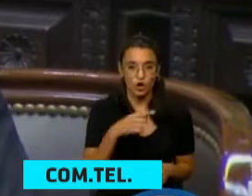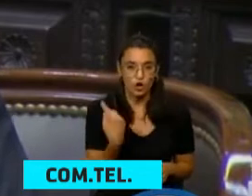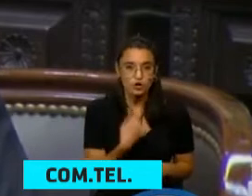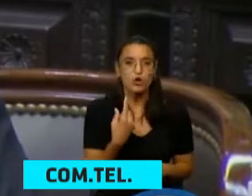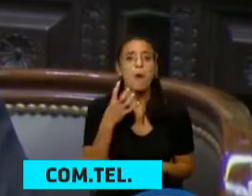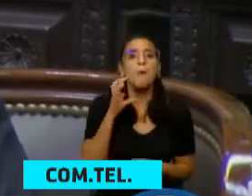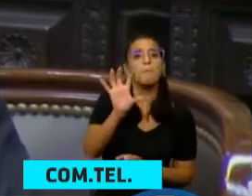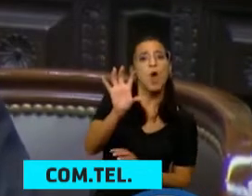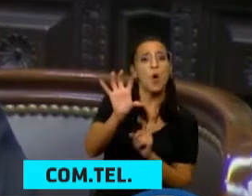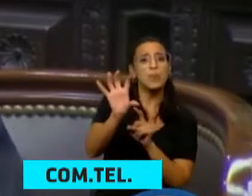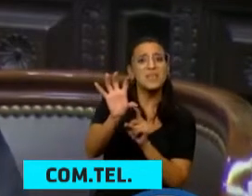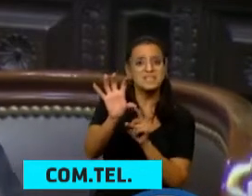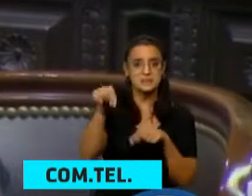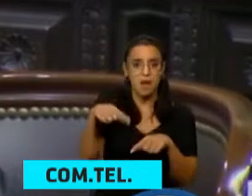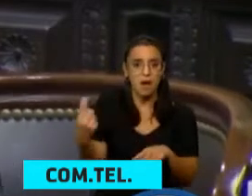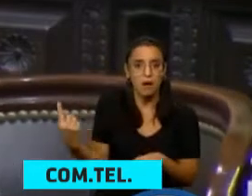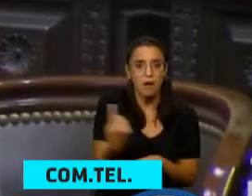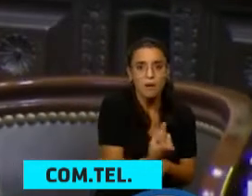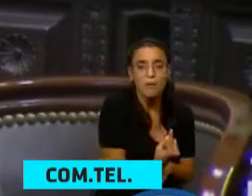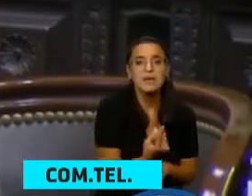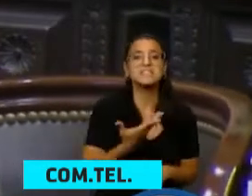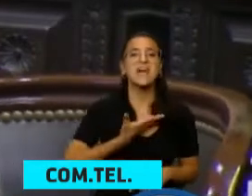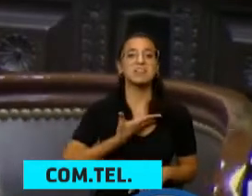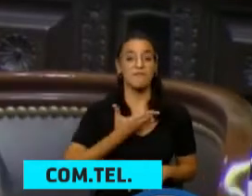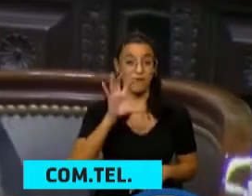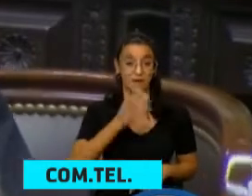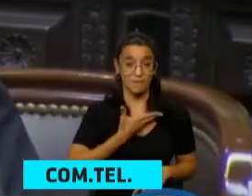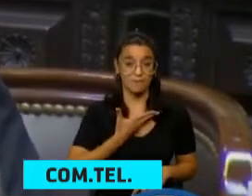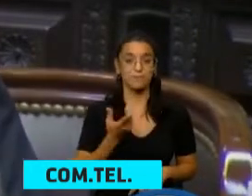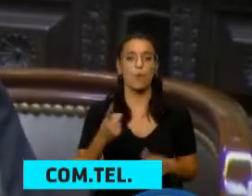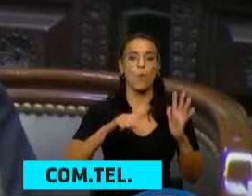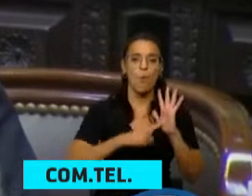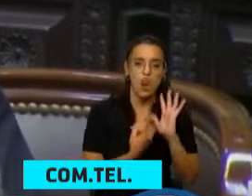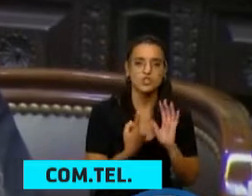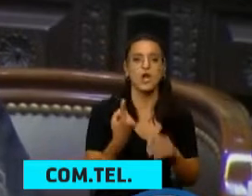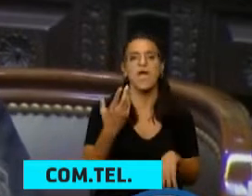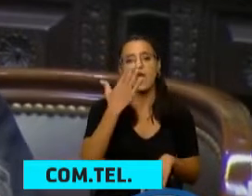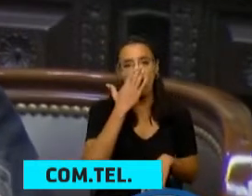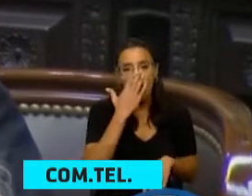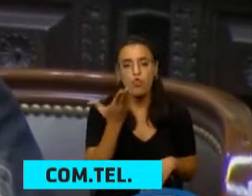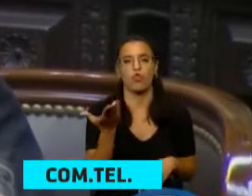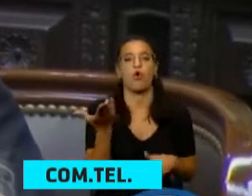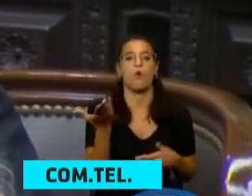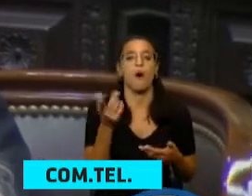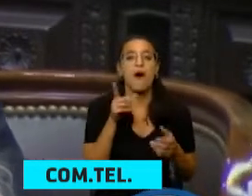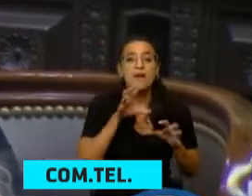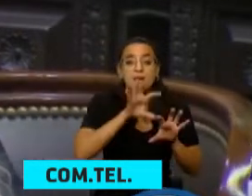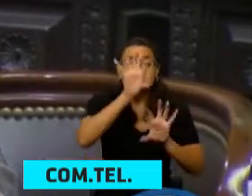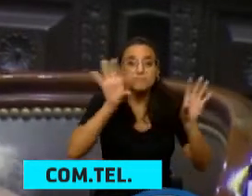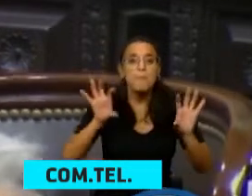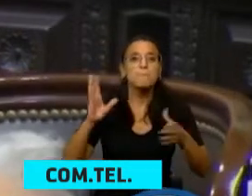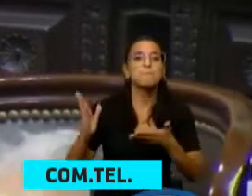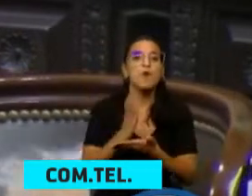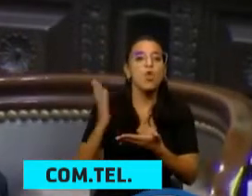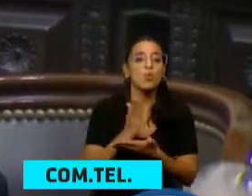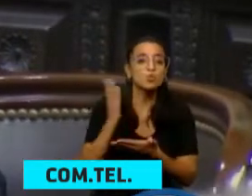presidenta, la de diputado y diputada por el género, que es hombre y mujer en diputados. Claro. Las dos primeras fotos las